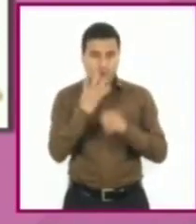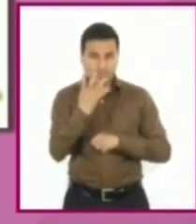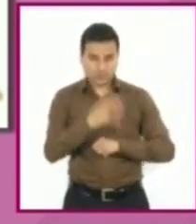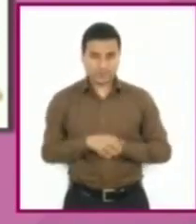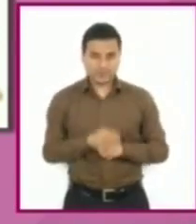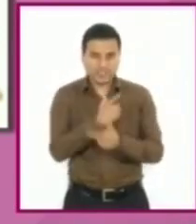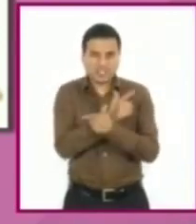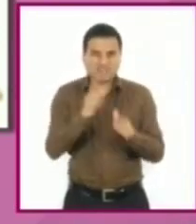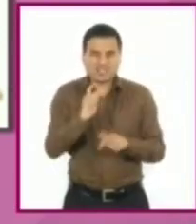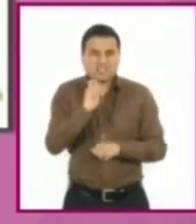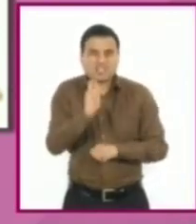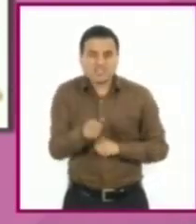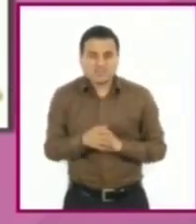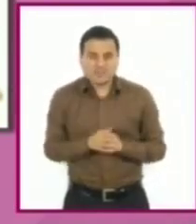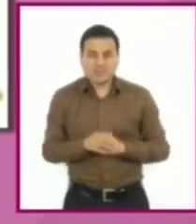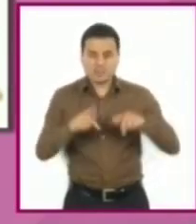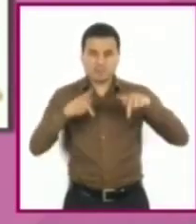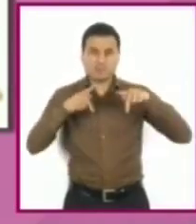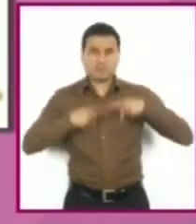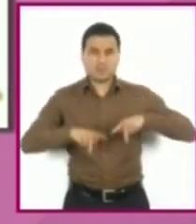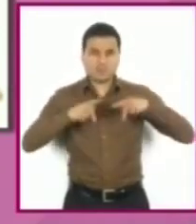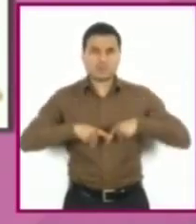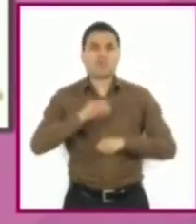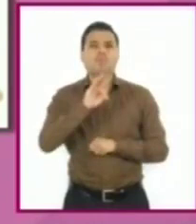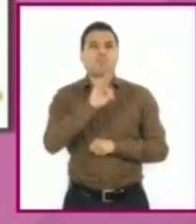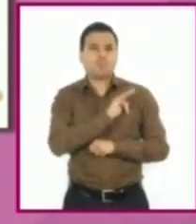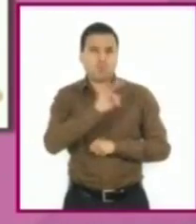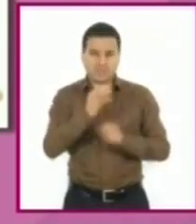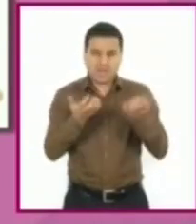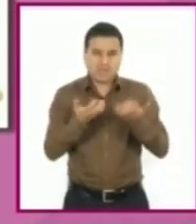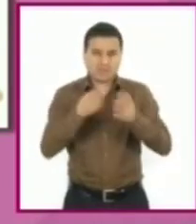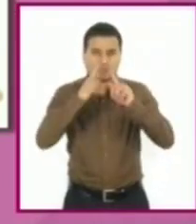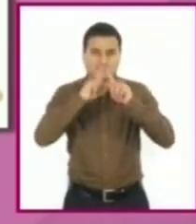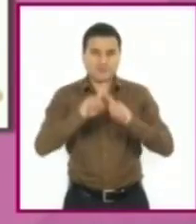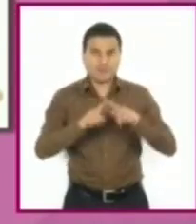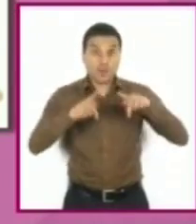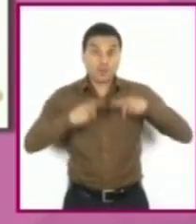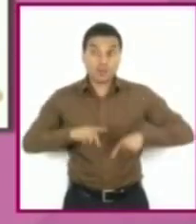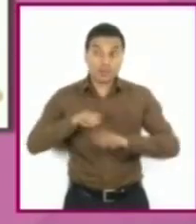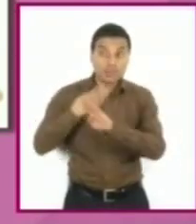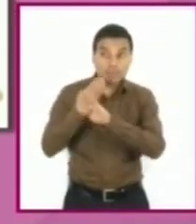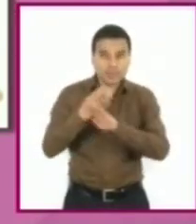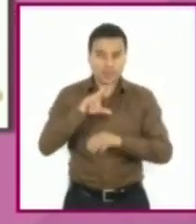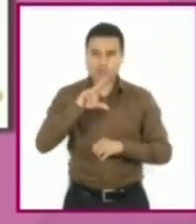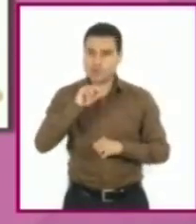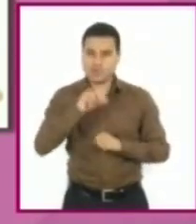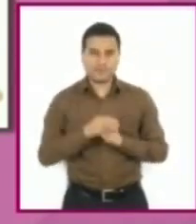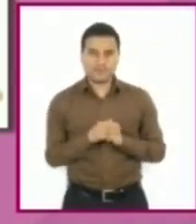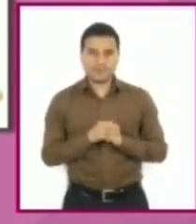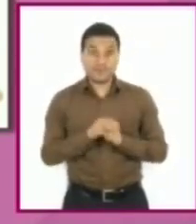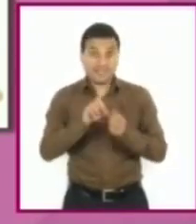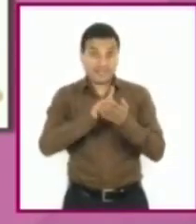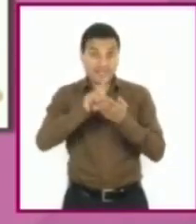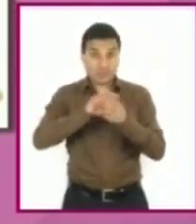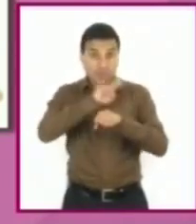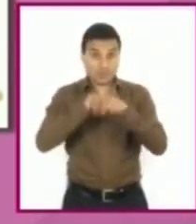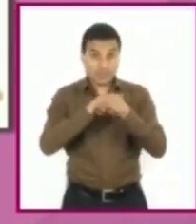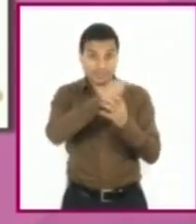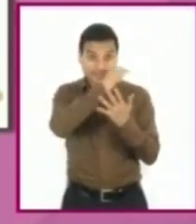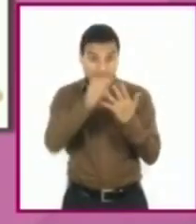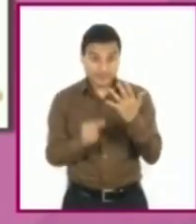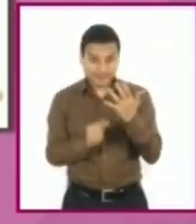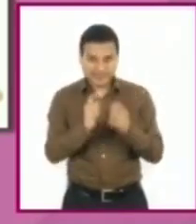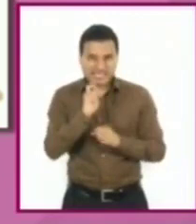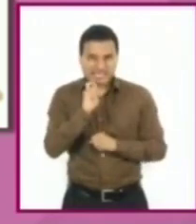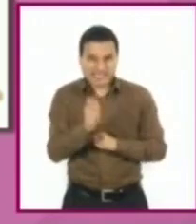libertad consiste en poder hacer todo lo que no daña a otro. Así, el ejercicio de los derechos naturales de cada hombre no tiene